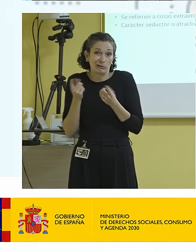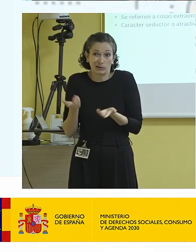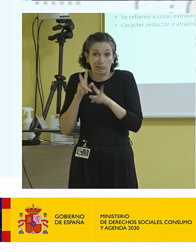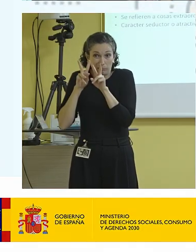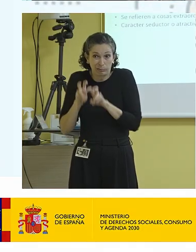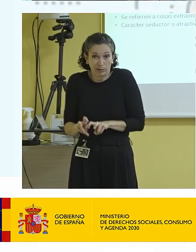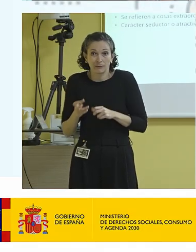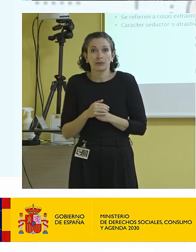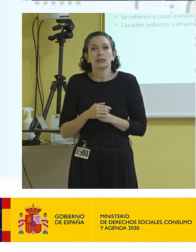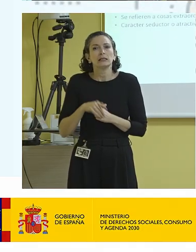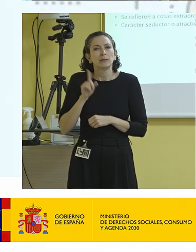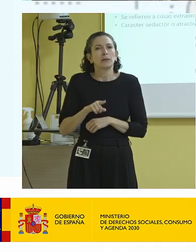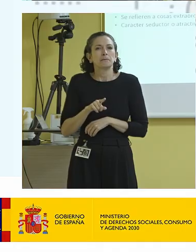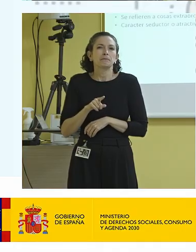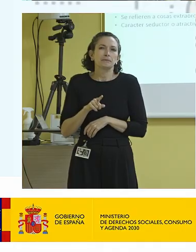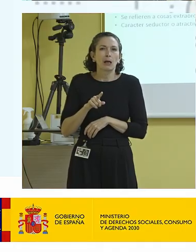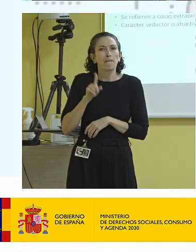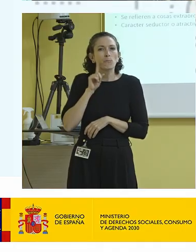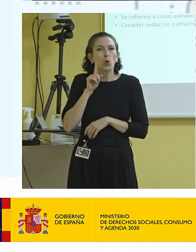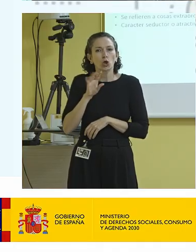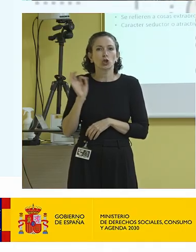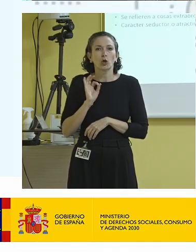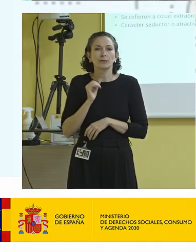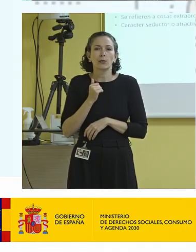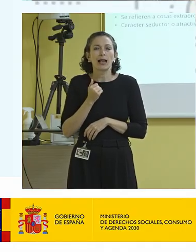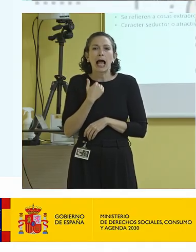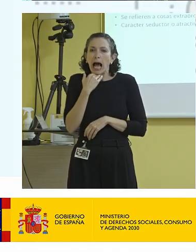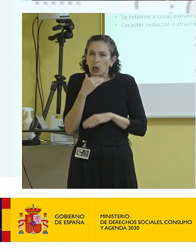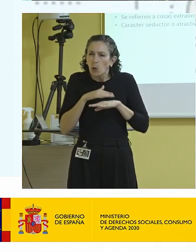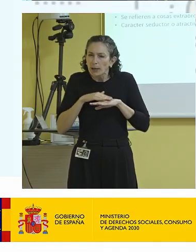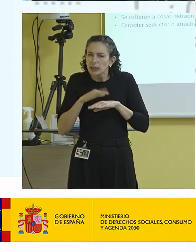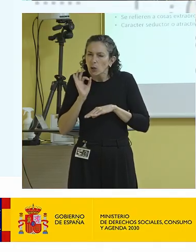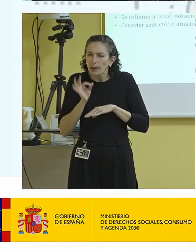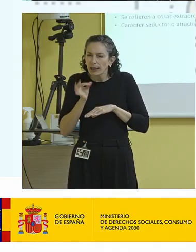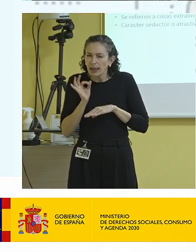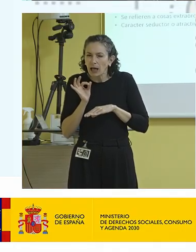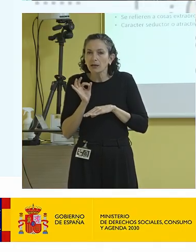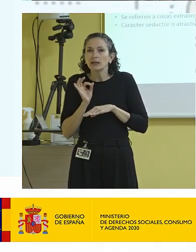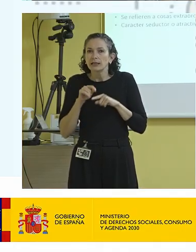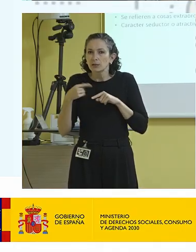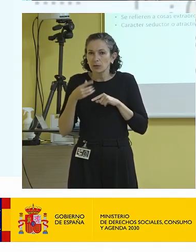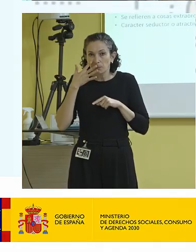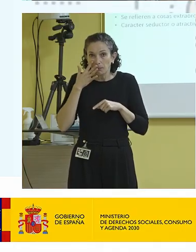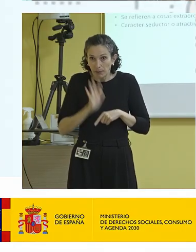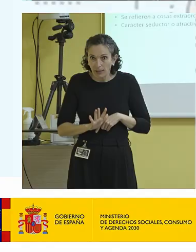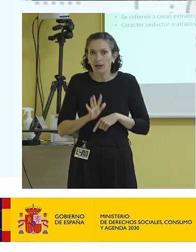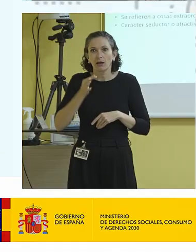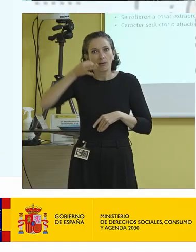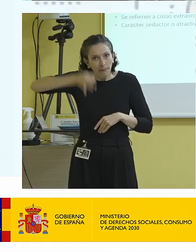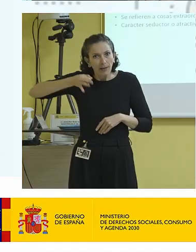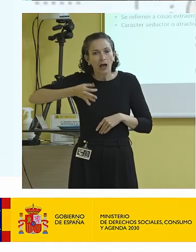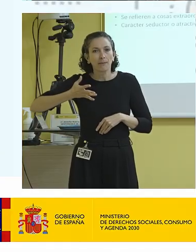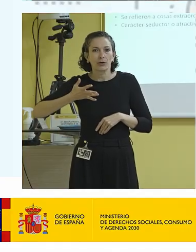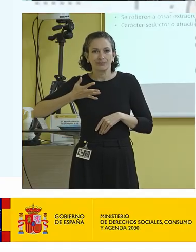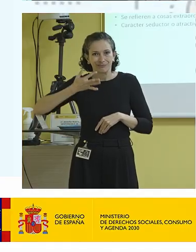son bulos, también se puede decir que son bulos, pero son más bien eso, tienen ese pozo de verdad que los hace reales o que puedan parecer reales. Entonces es una falsa